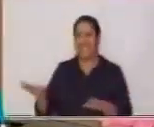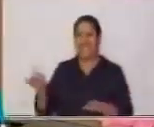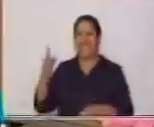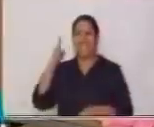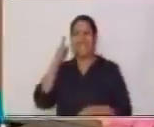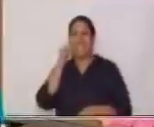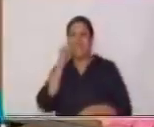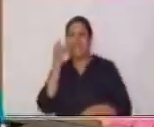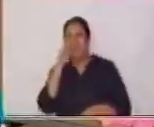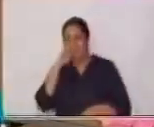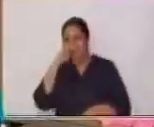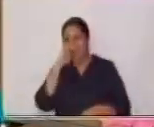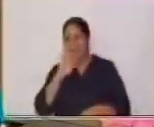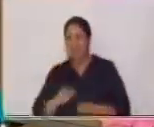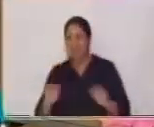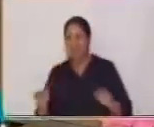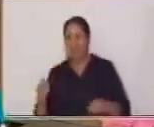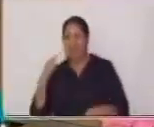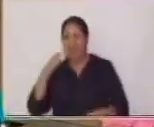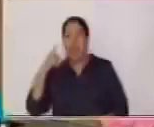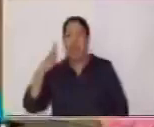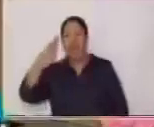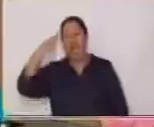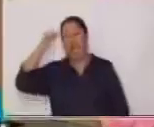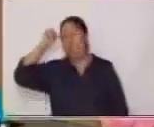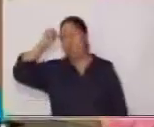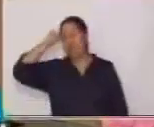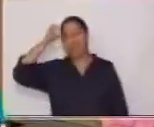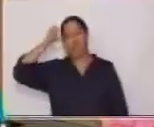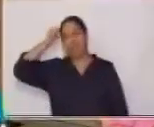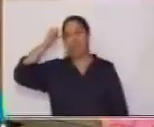el huerto, conoció y tuvo experiencias que no había